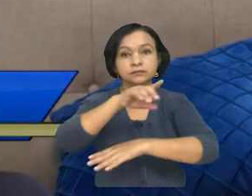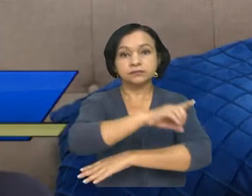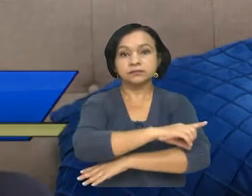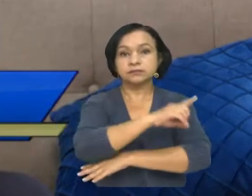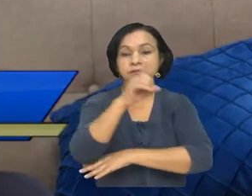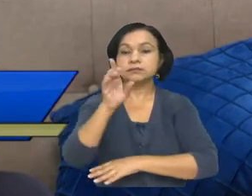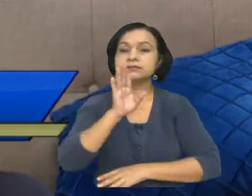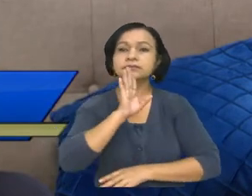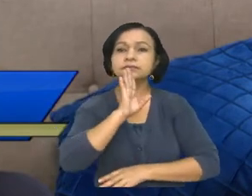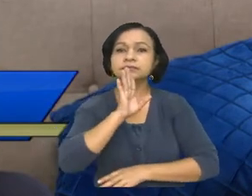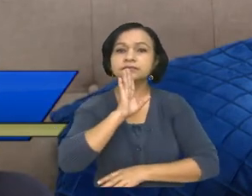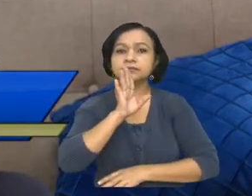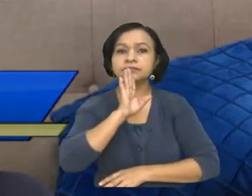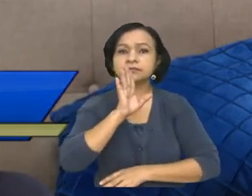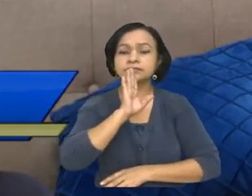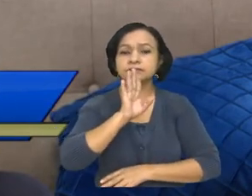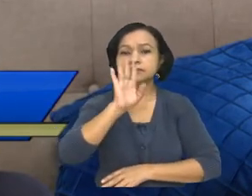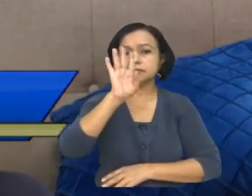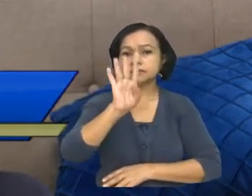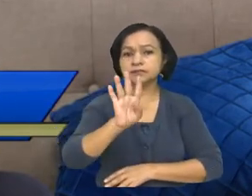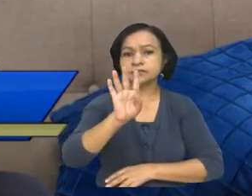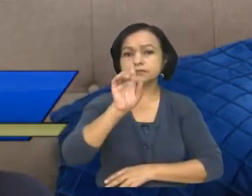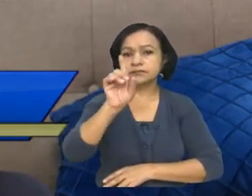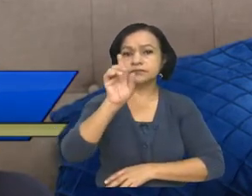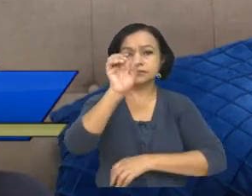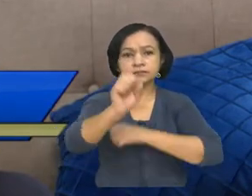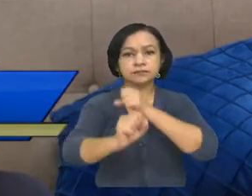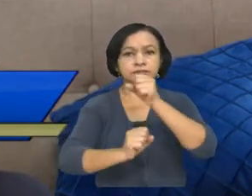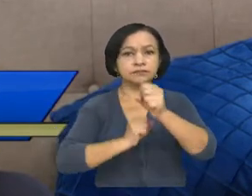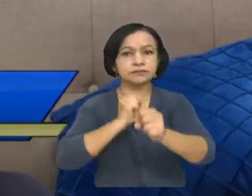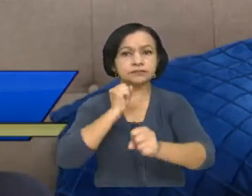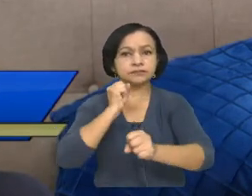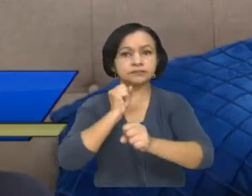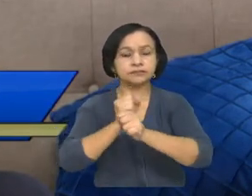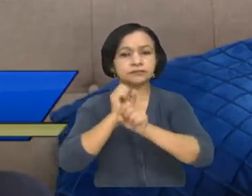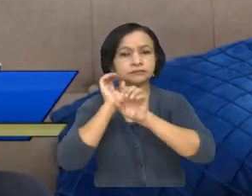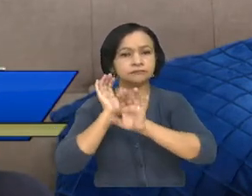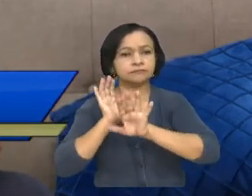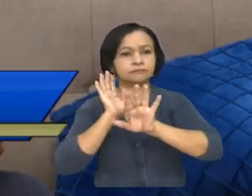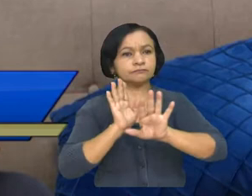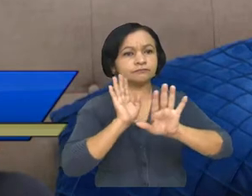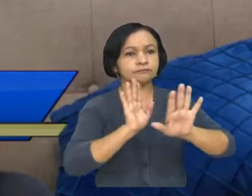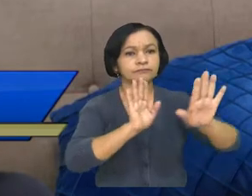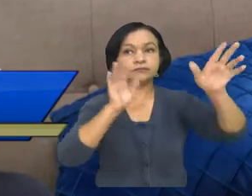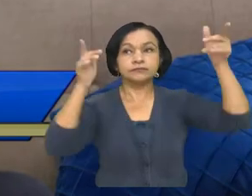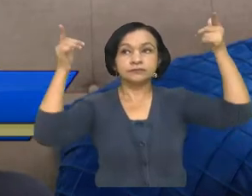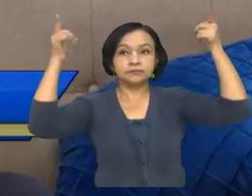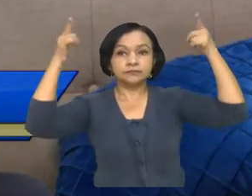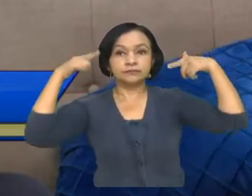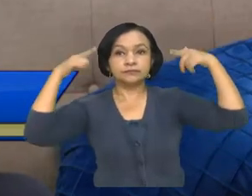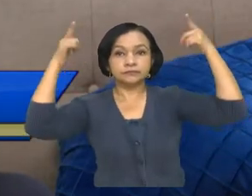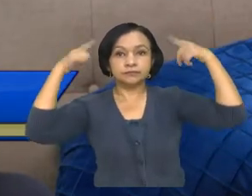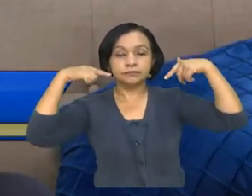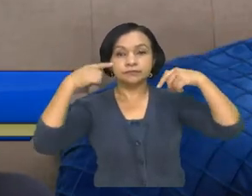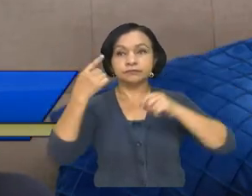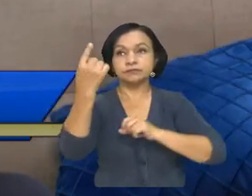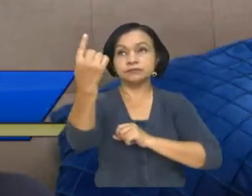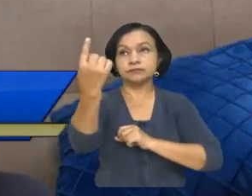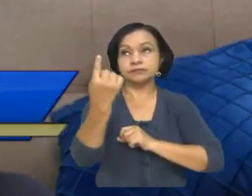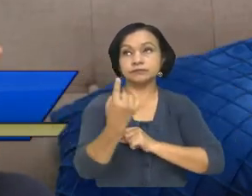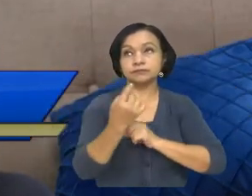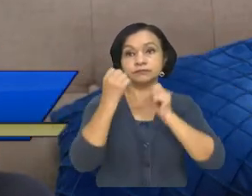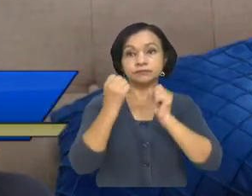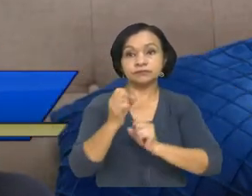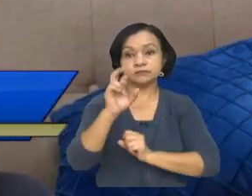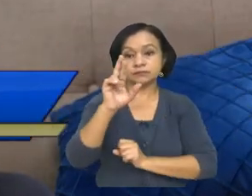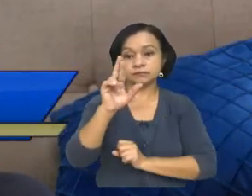estaremos conversando sobre el 41 aniversario del repliegue a Masaya. Y para ello es que hemos invitado al compañero